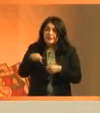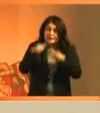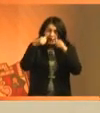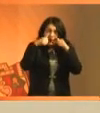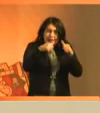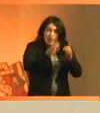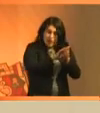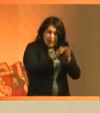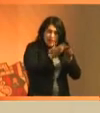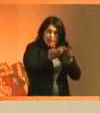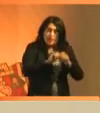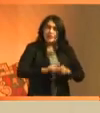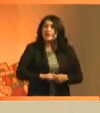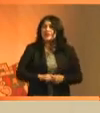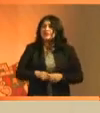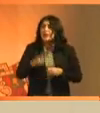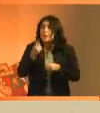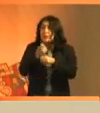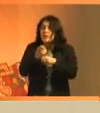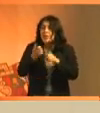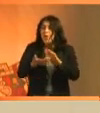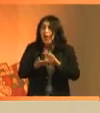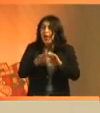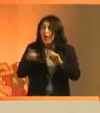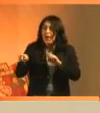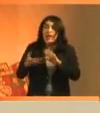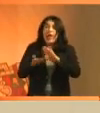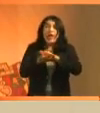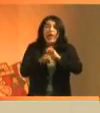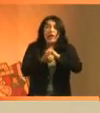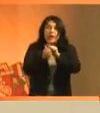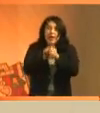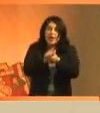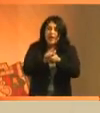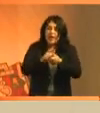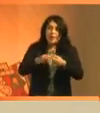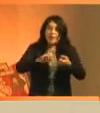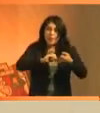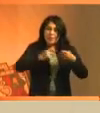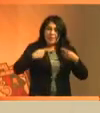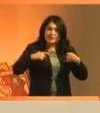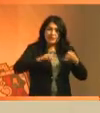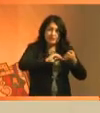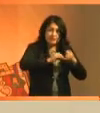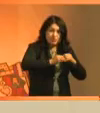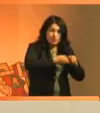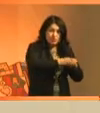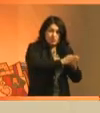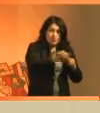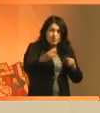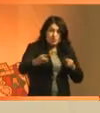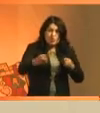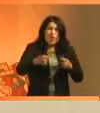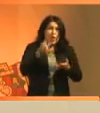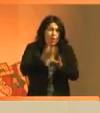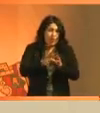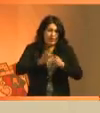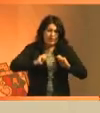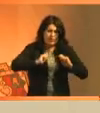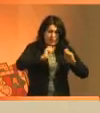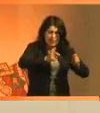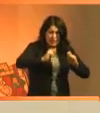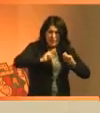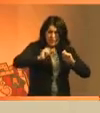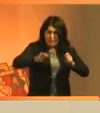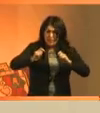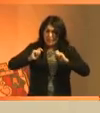ustedes les sea más cercano primer lugar es una reforma agraria profunda y radical no es sólo una reforma debería entregar parcelas es una forma grave de